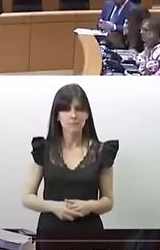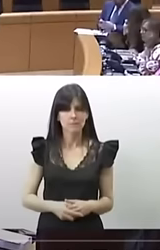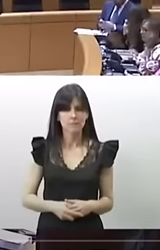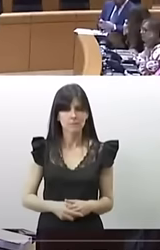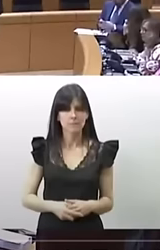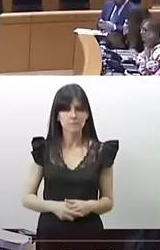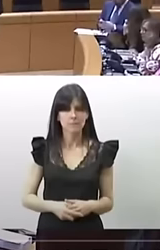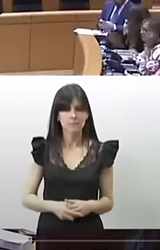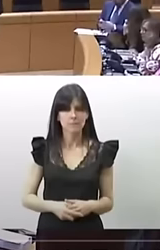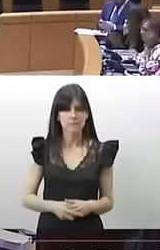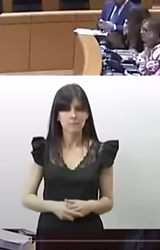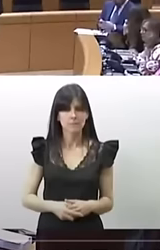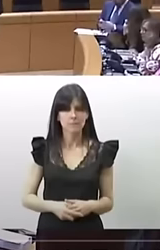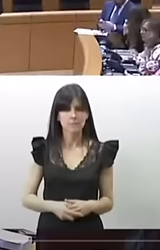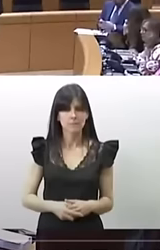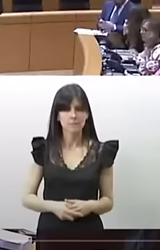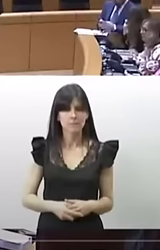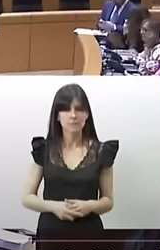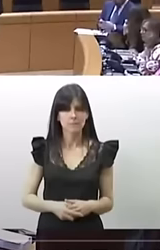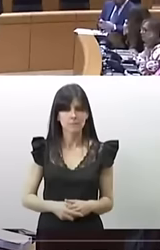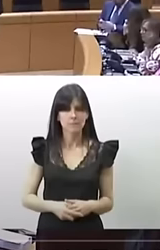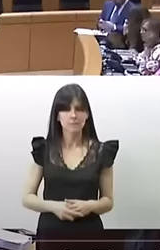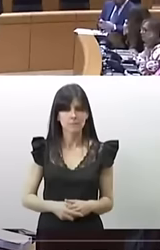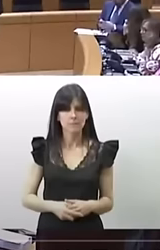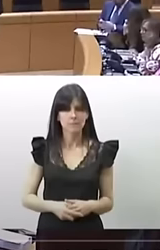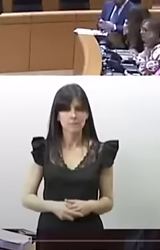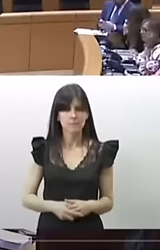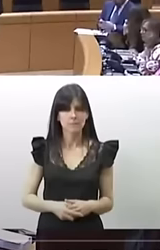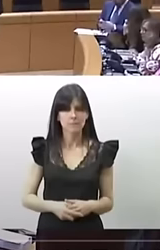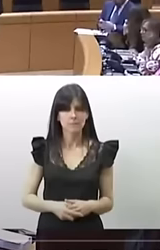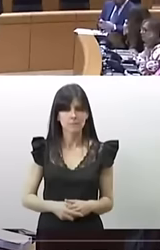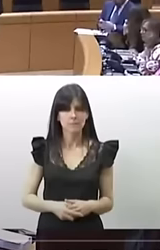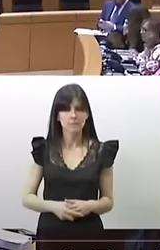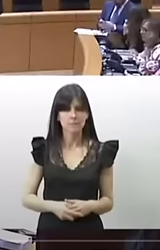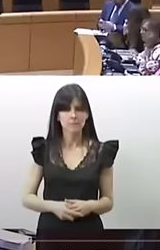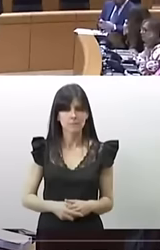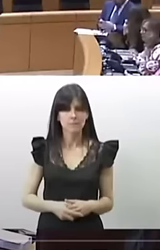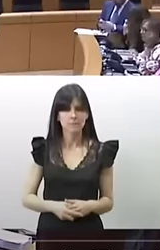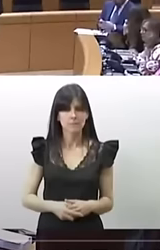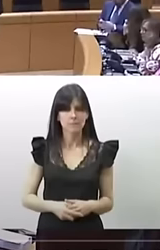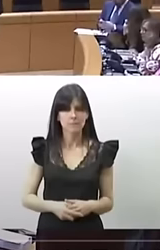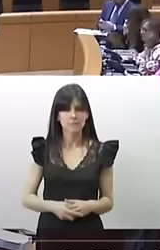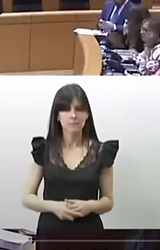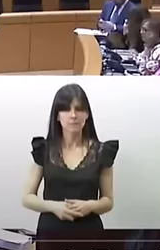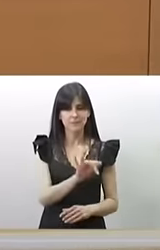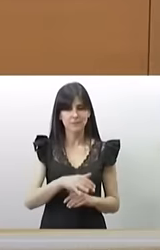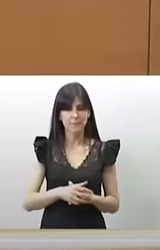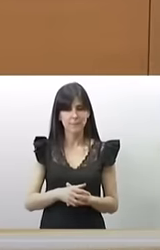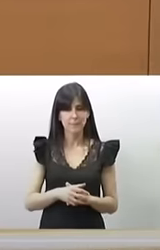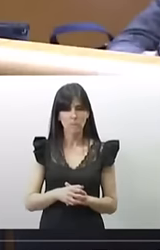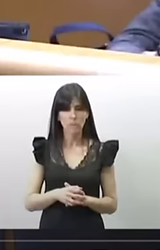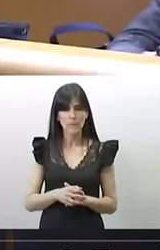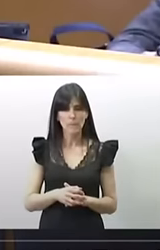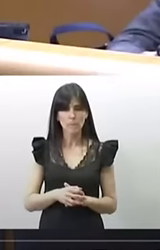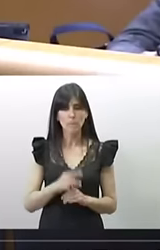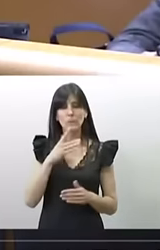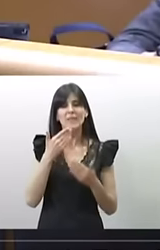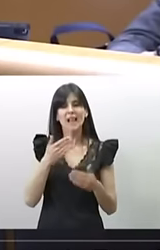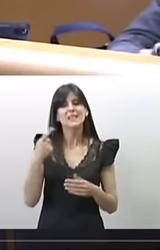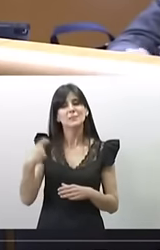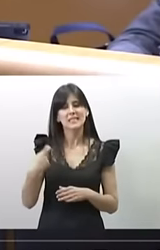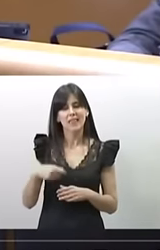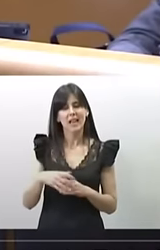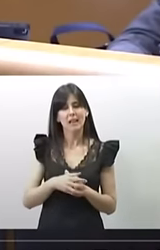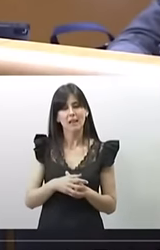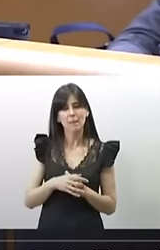Totalmente vacía. Está Pilar Alegría prácticamente, otro ministro de estos que no aparece nunca. No sé si es el de Economía, que ni me acuerdo el nombre. Sí, muchas gracias, señor presidente. Señora